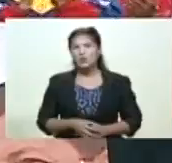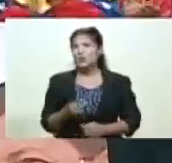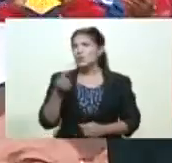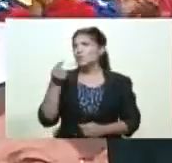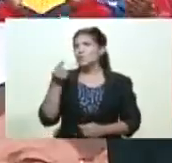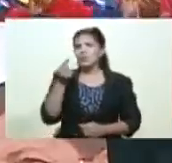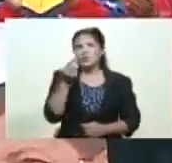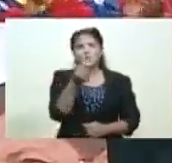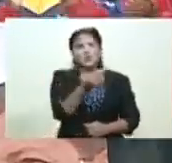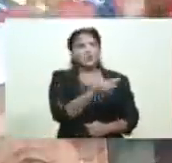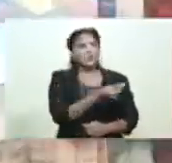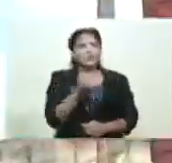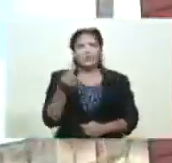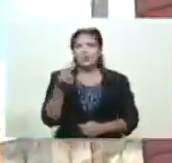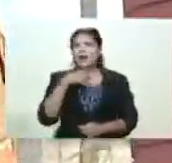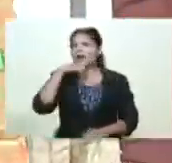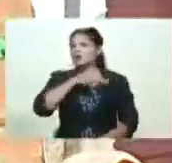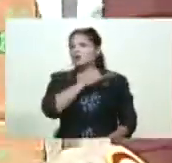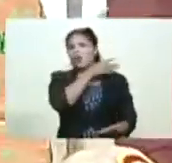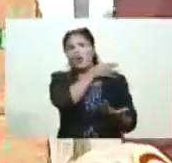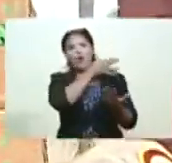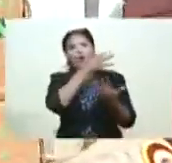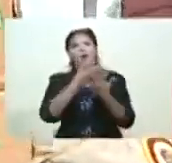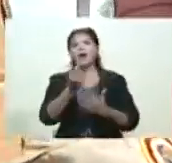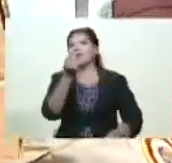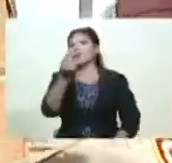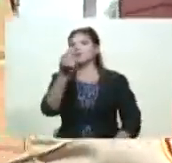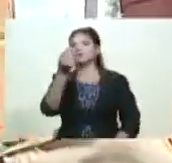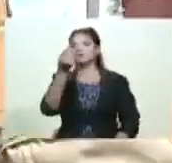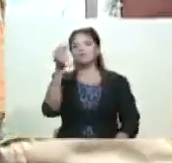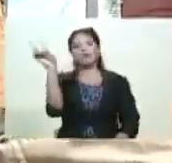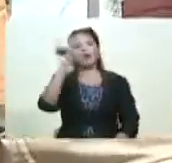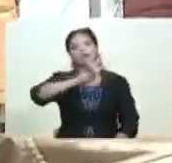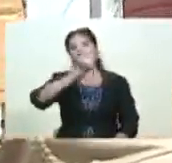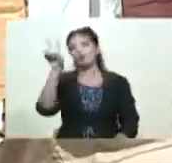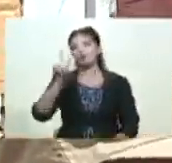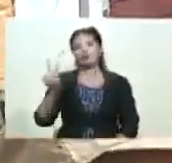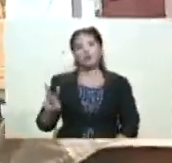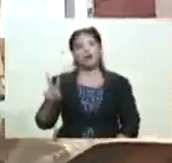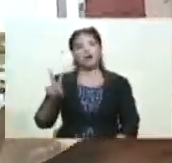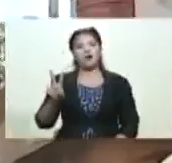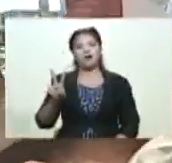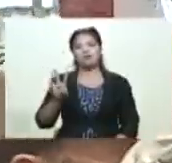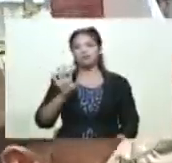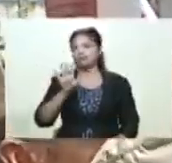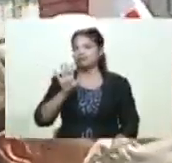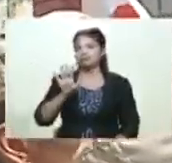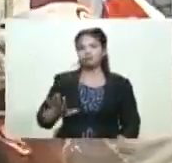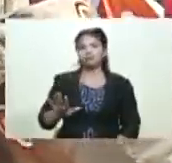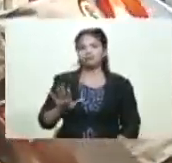conocido jamás en la historia de la humanidad, la República Bolivariana de Venezuela.